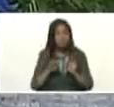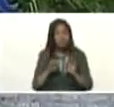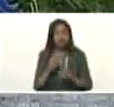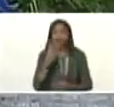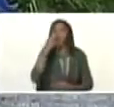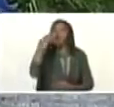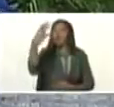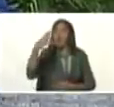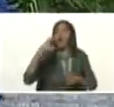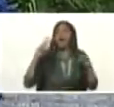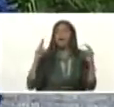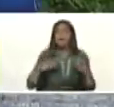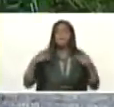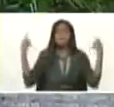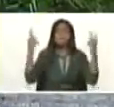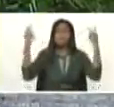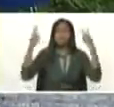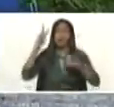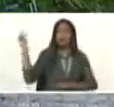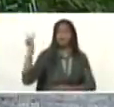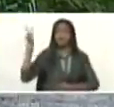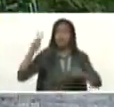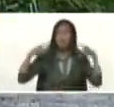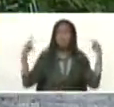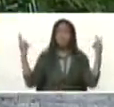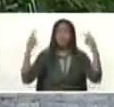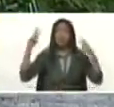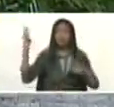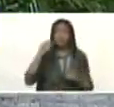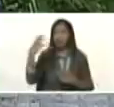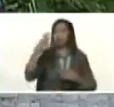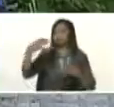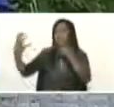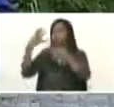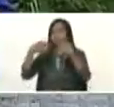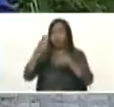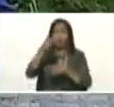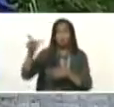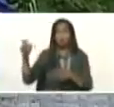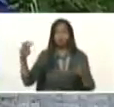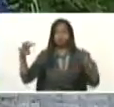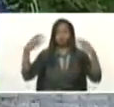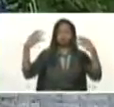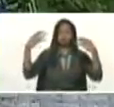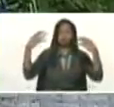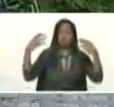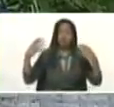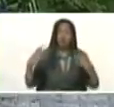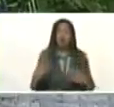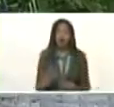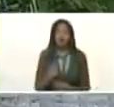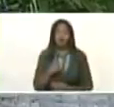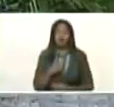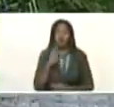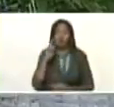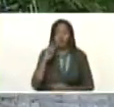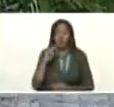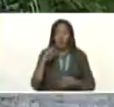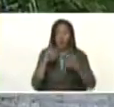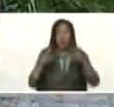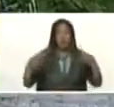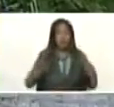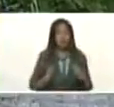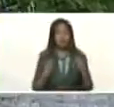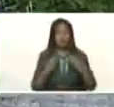grito de ¡Viva Venezuela! ¡Viva Venezuela! Era lo que nos gritaba la gente. Live long Venezuela, larga vida